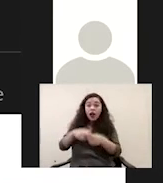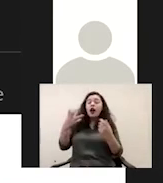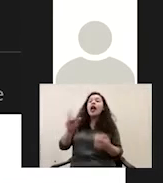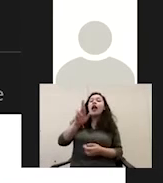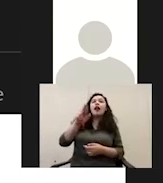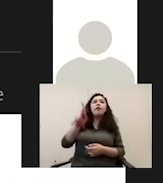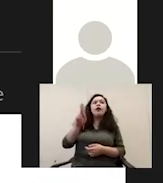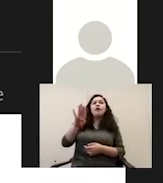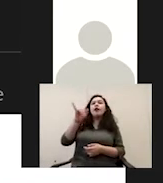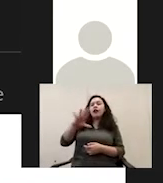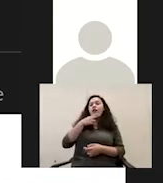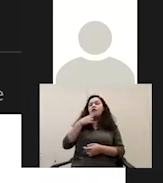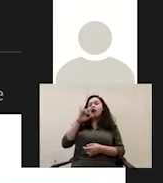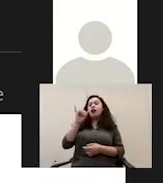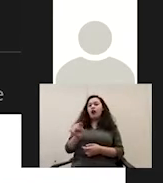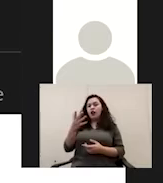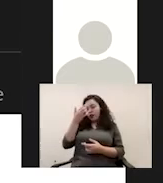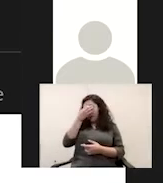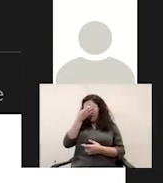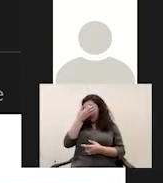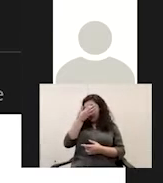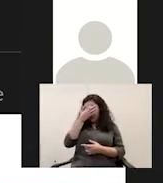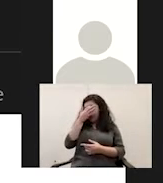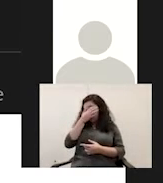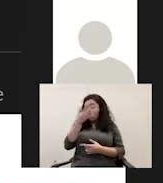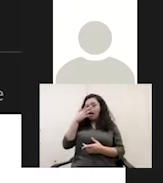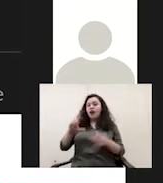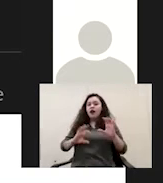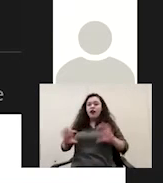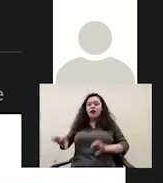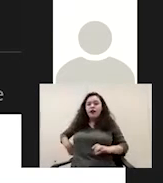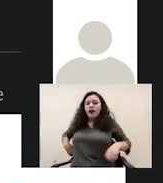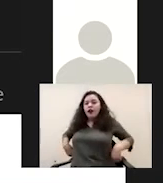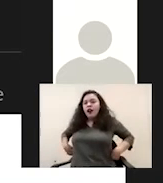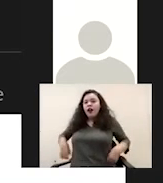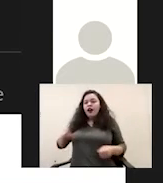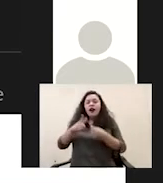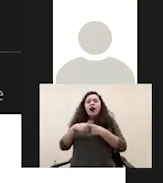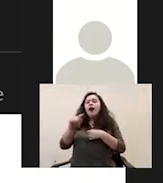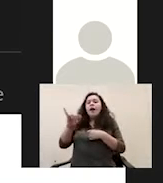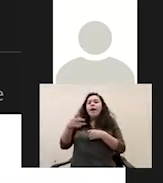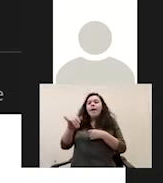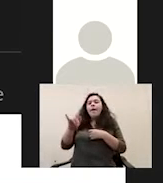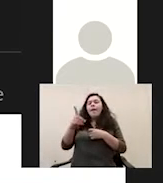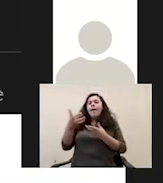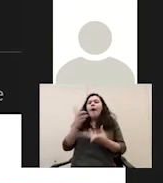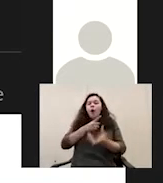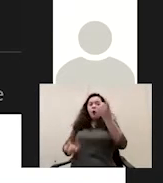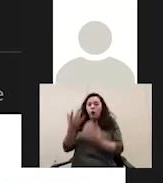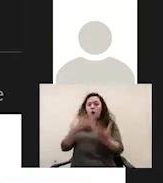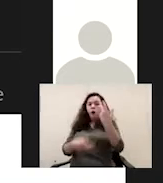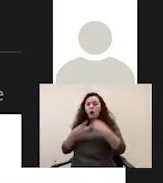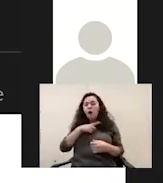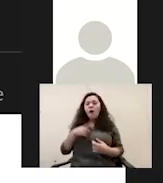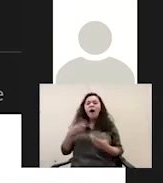porque incluso se tiene un incinerador para el caso de órganos, para el caso de algún tejido que se tiene que incinerar. Y tiene que llevar una